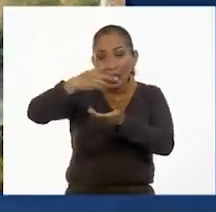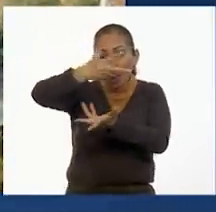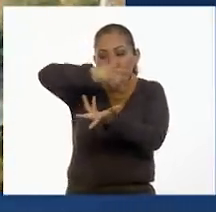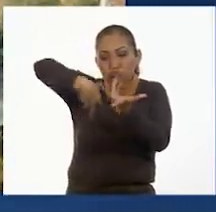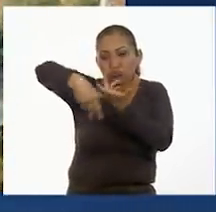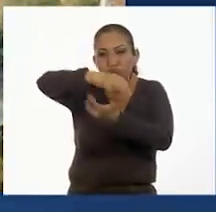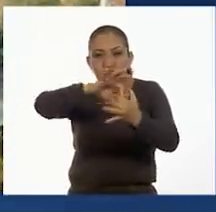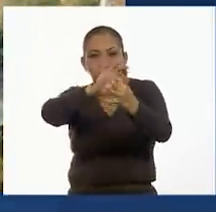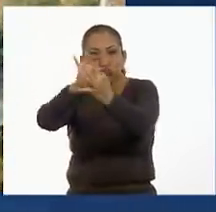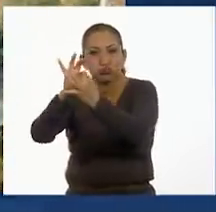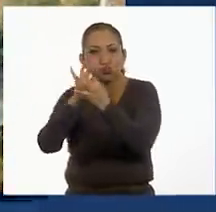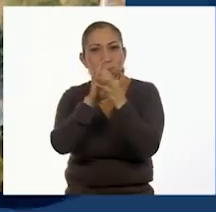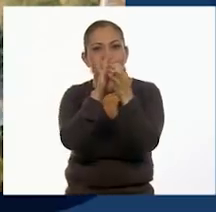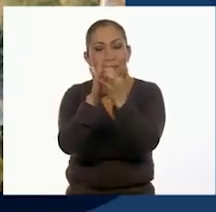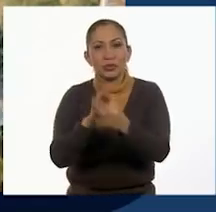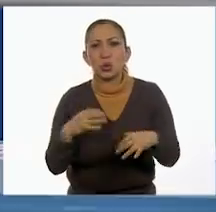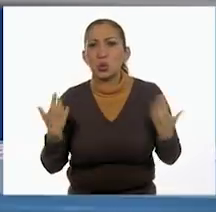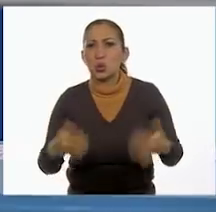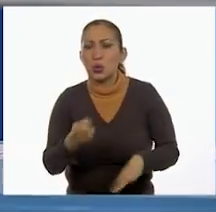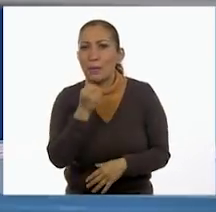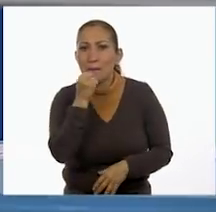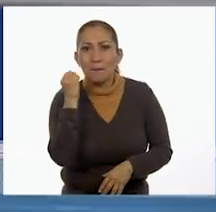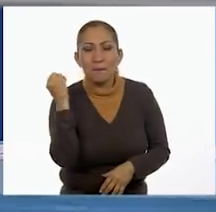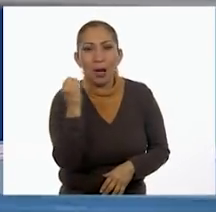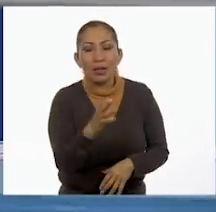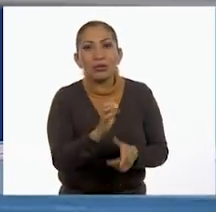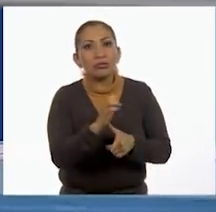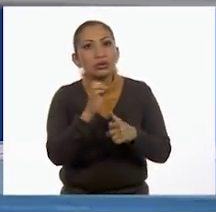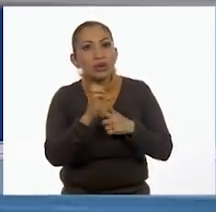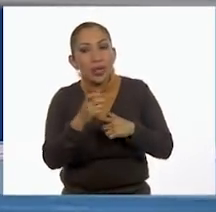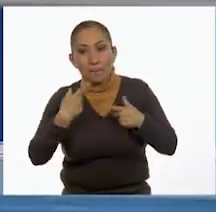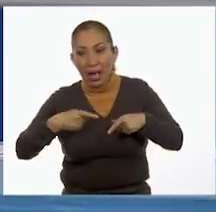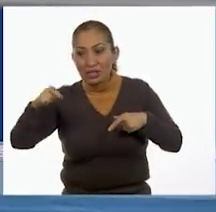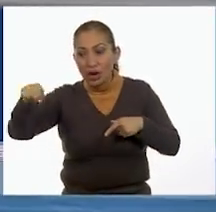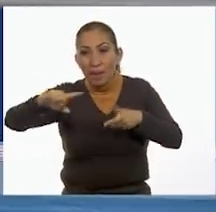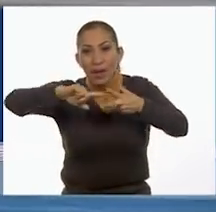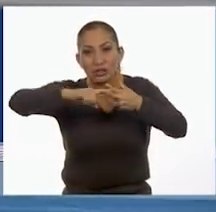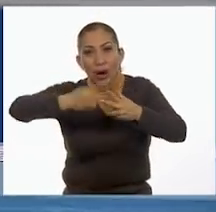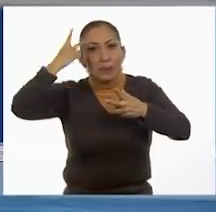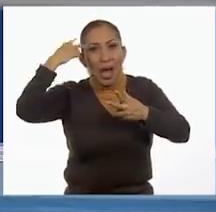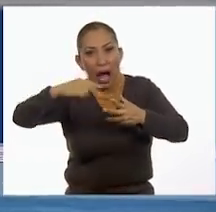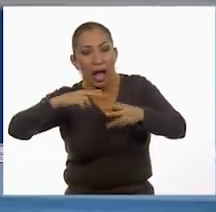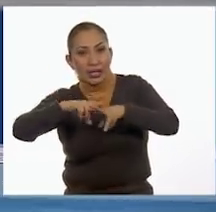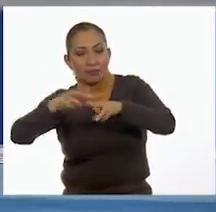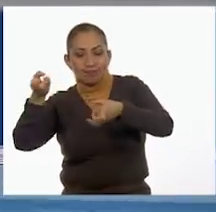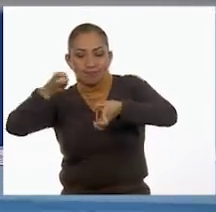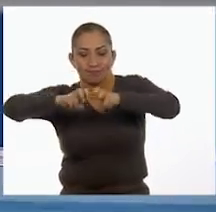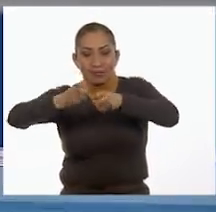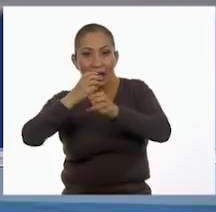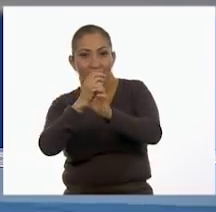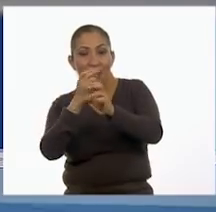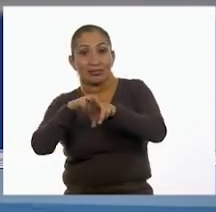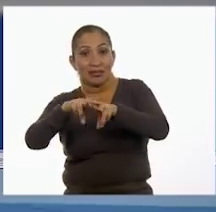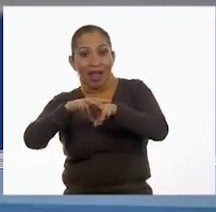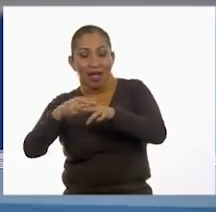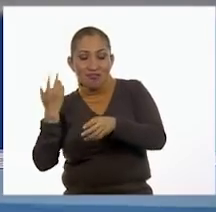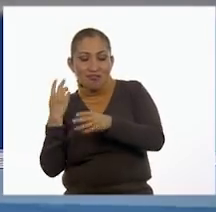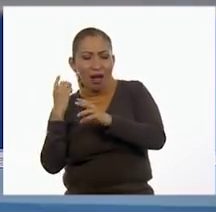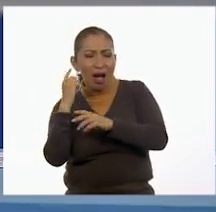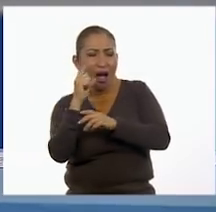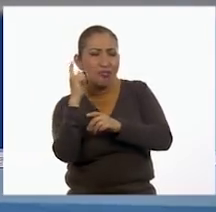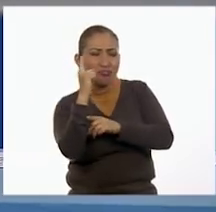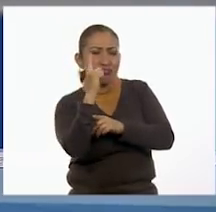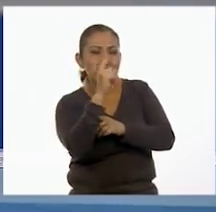integrara. ¡Qué padre! Entonces la gente empezó a viajar en ferrocarril. ¡Ay! Me